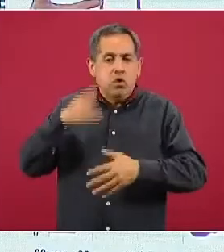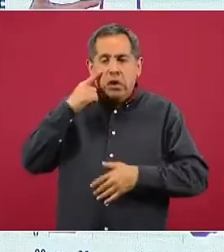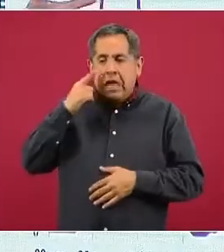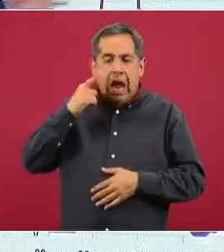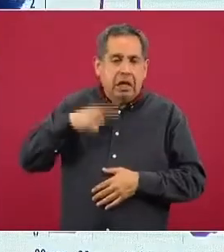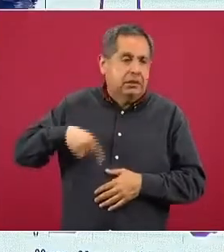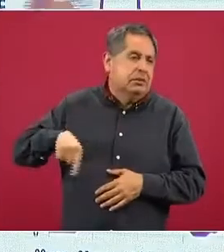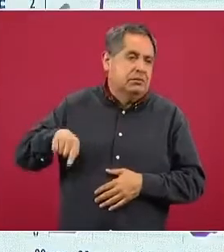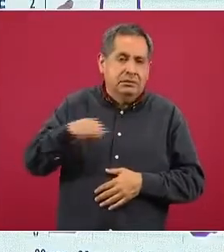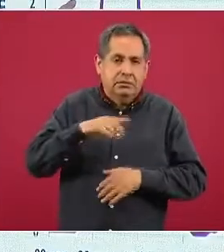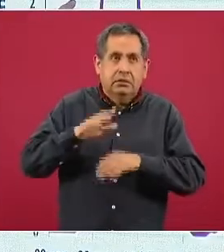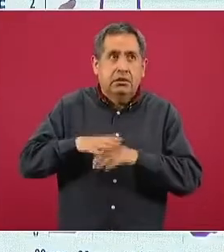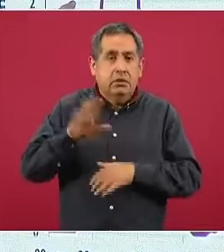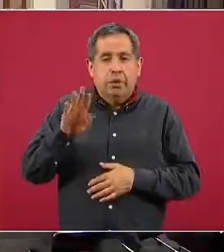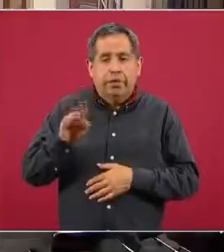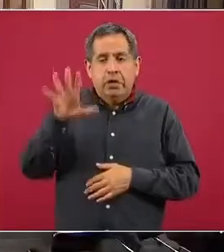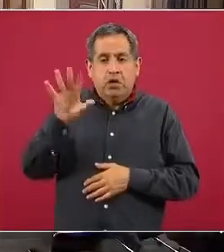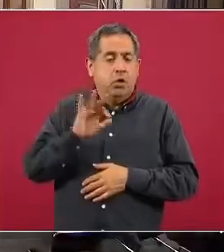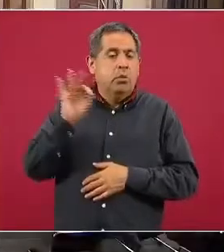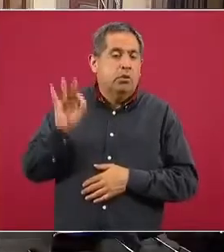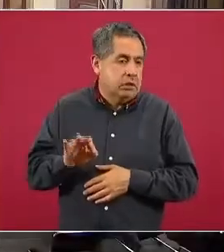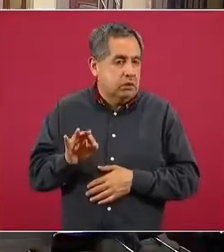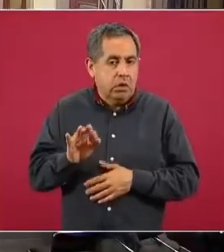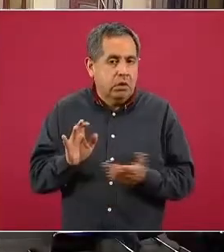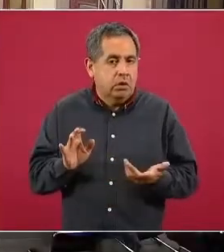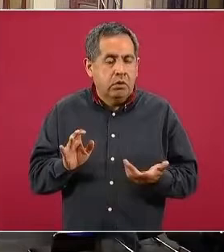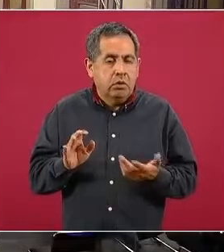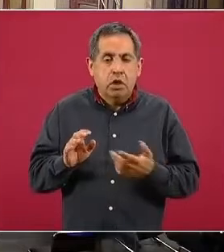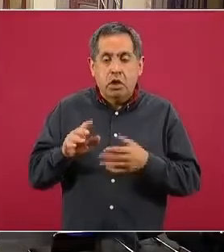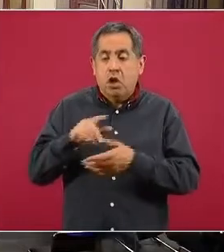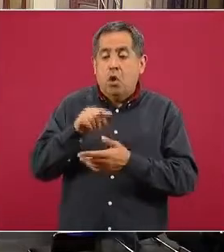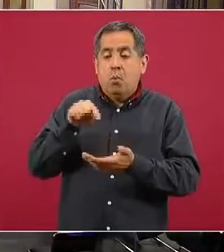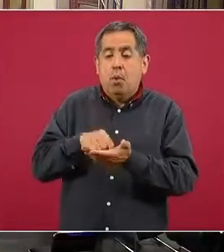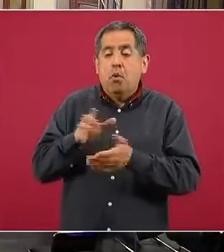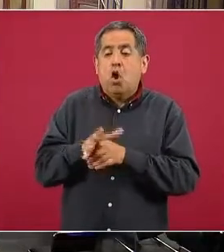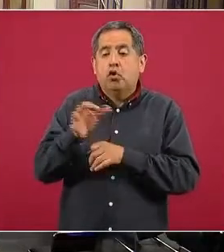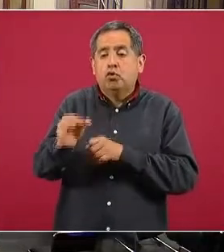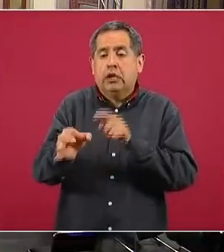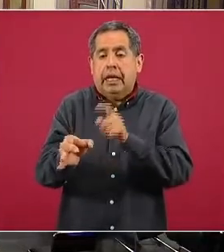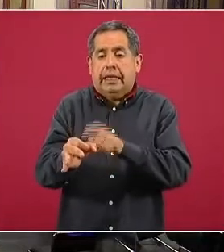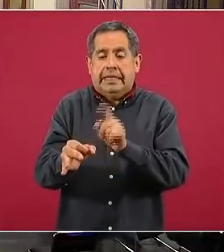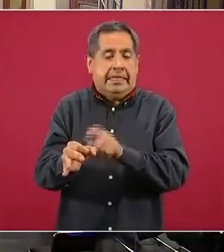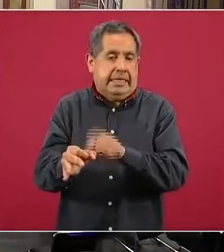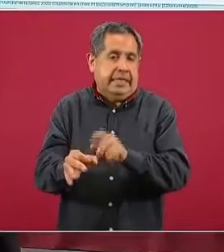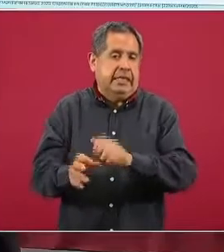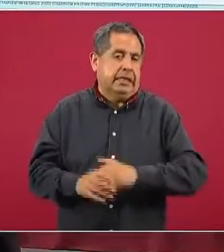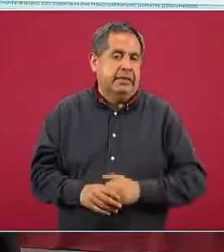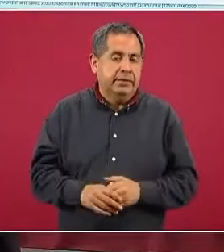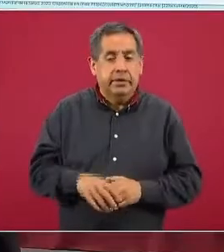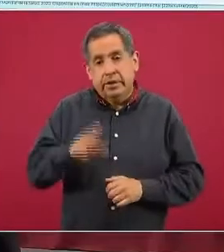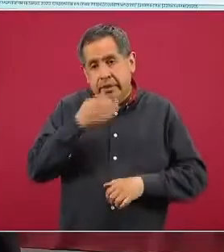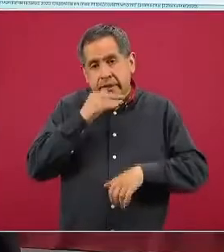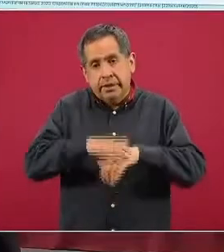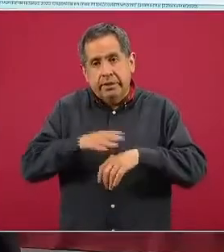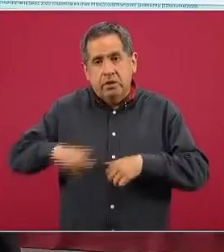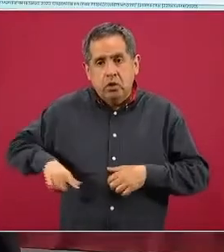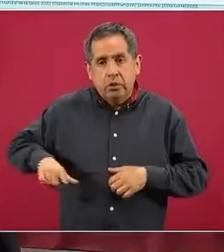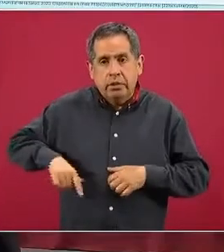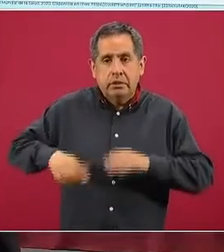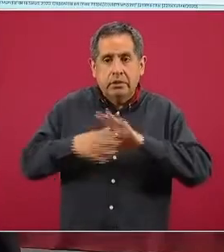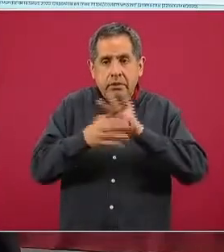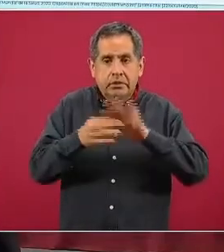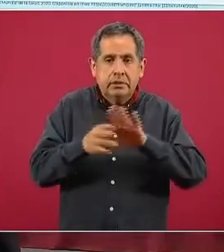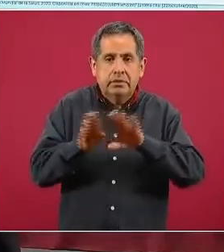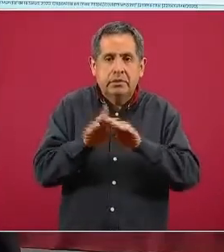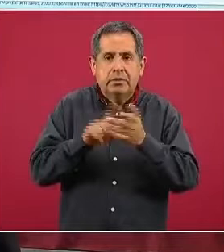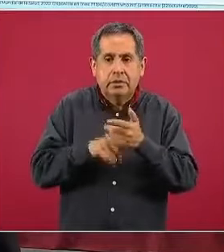los casos, más del 95%, ocurrieron en Hubei. Y esto es relevante también porque el gobierno chino, y esto lo supimos de